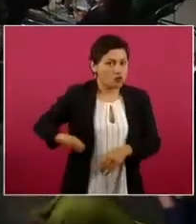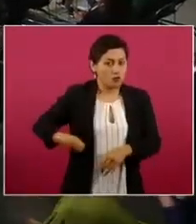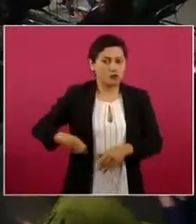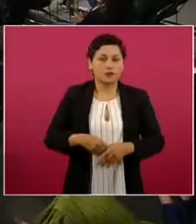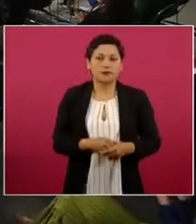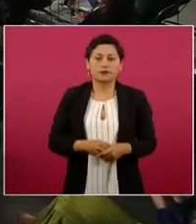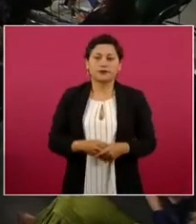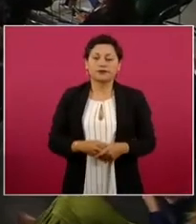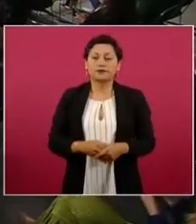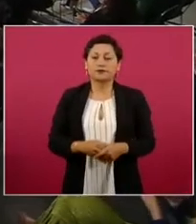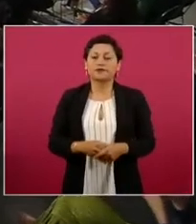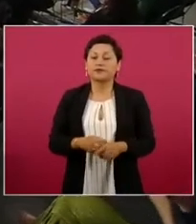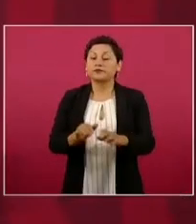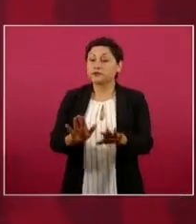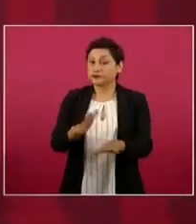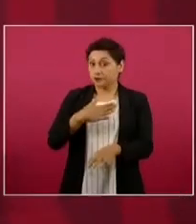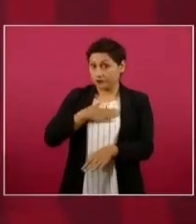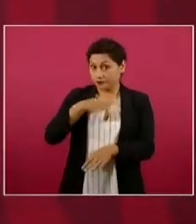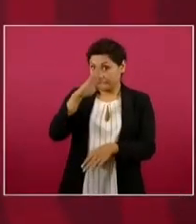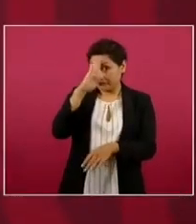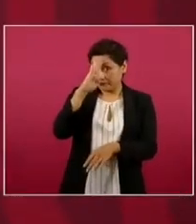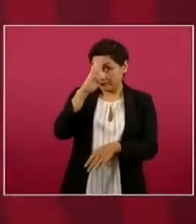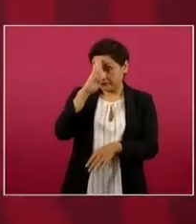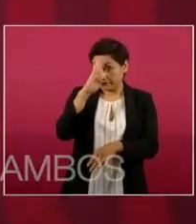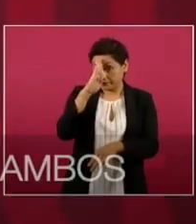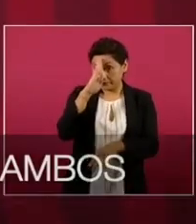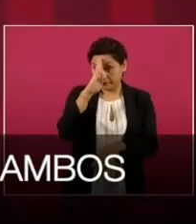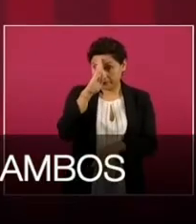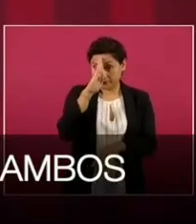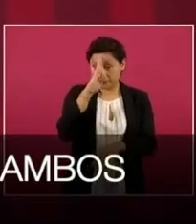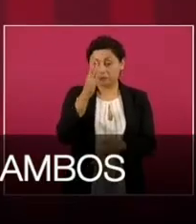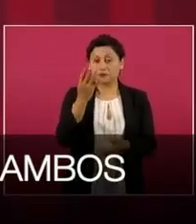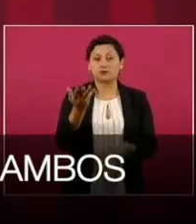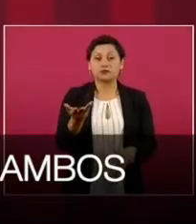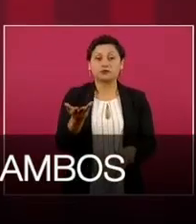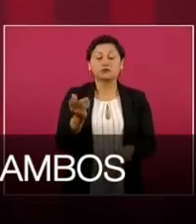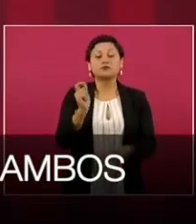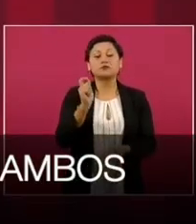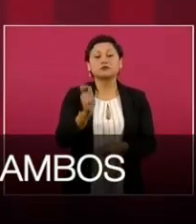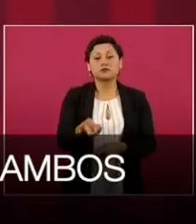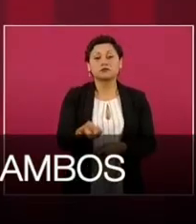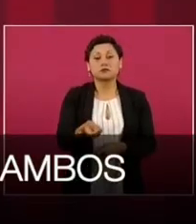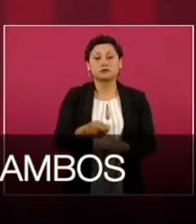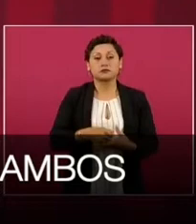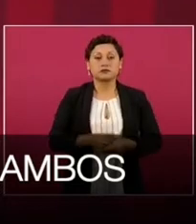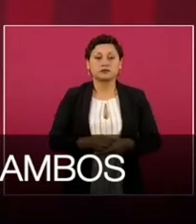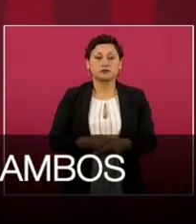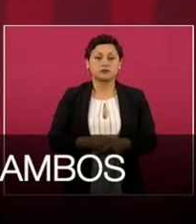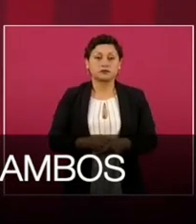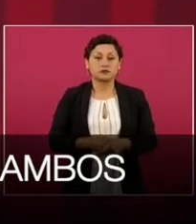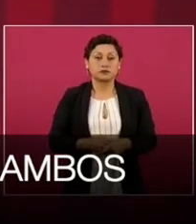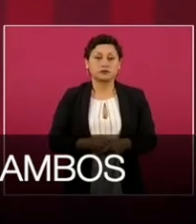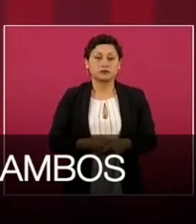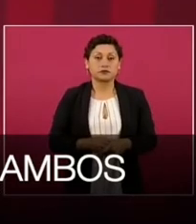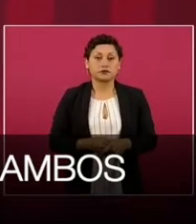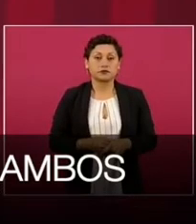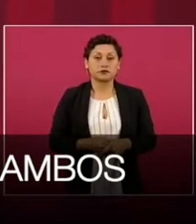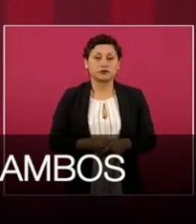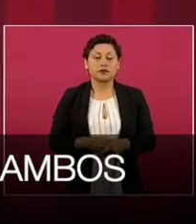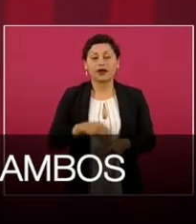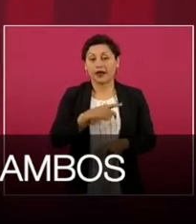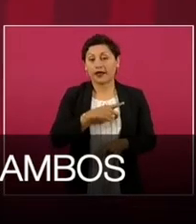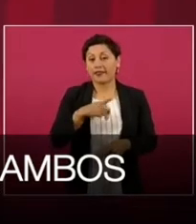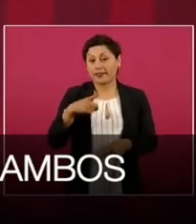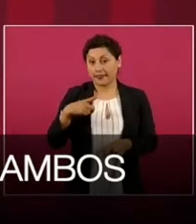Al aclarar que no habrá ruptura alguna con Estados Unidos por la consulta del T-MEC, la cual consideró como majadera, el